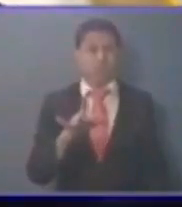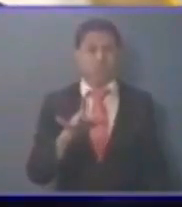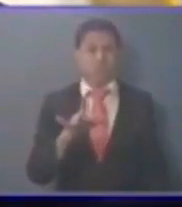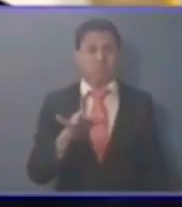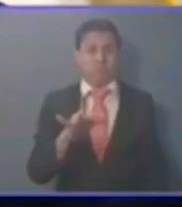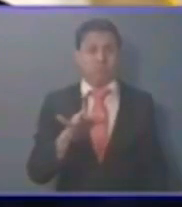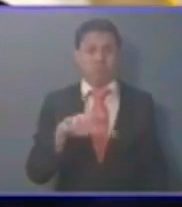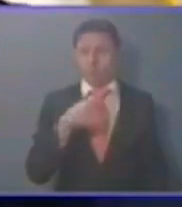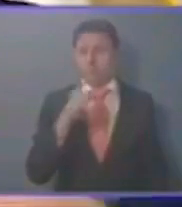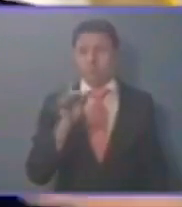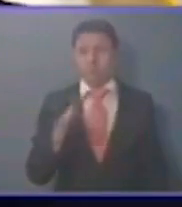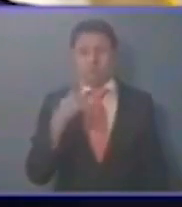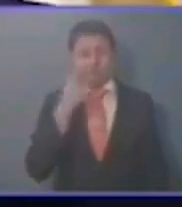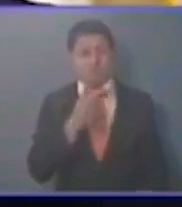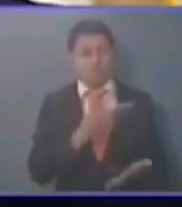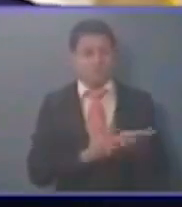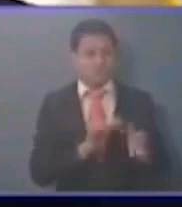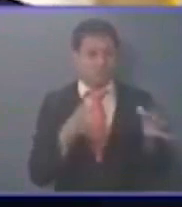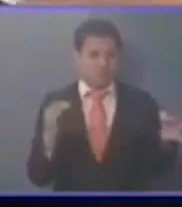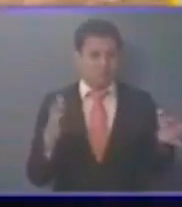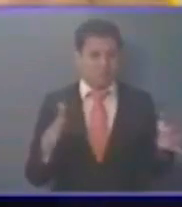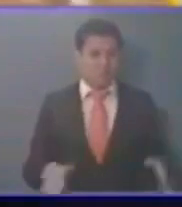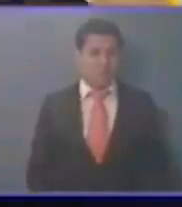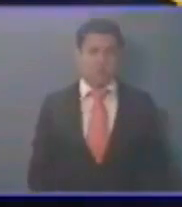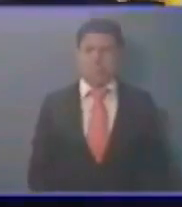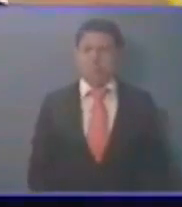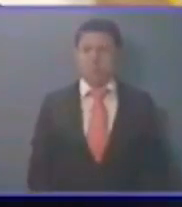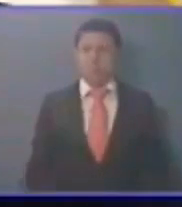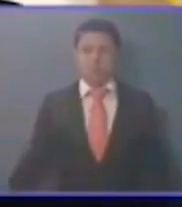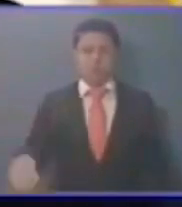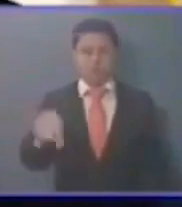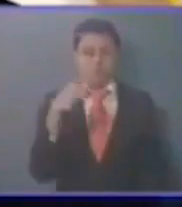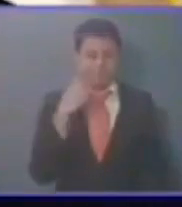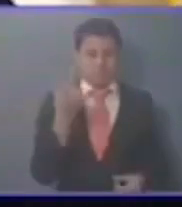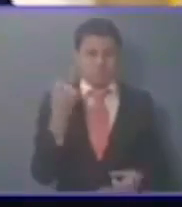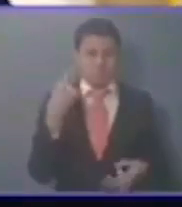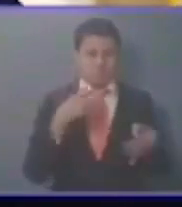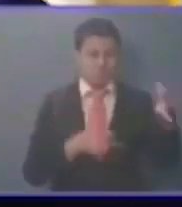Me da vasca que lo hayan hecho. Voy a leer mi propuesta.